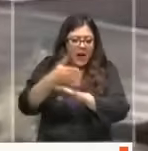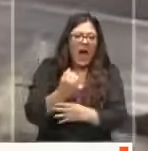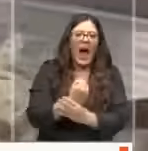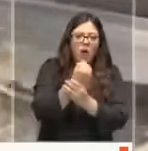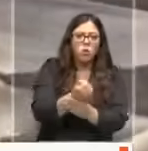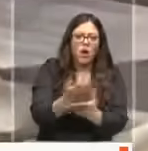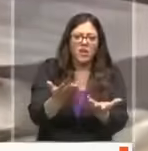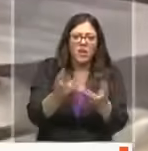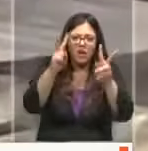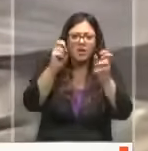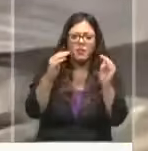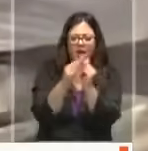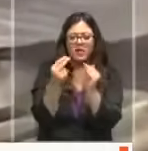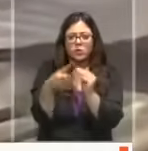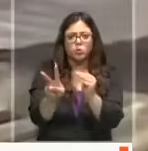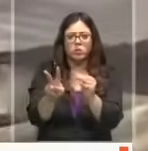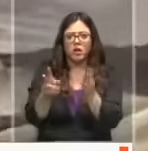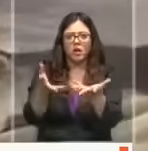hogar.